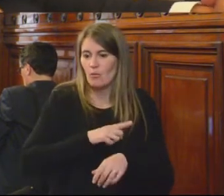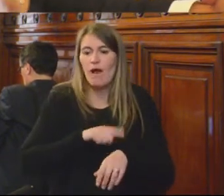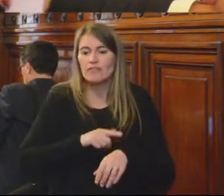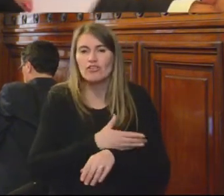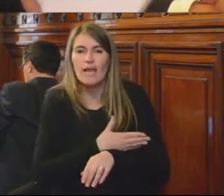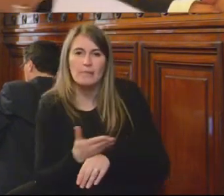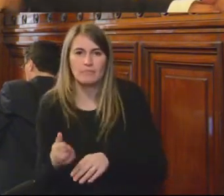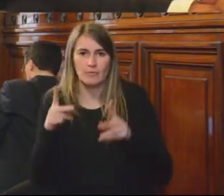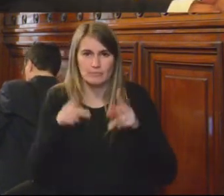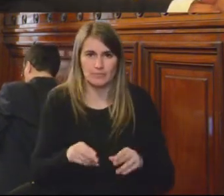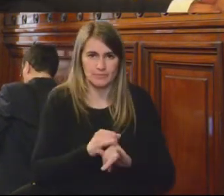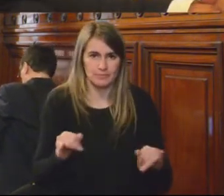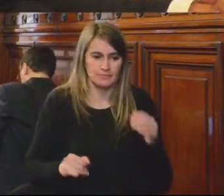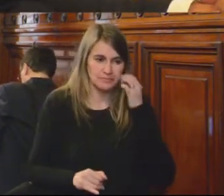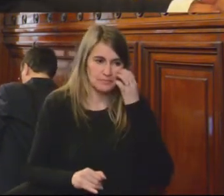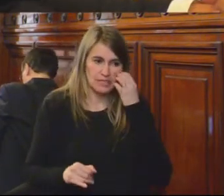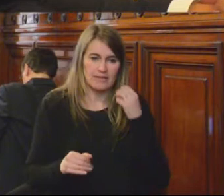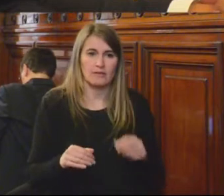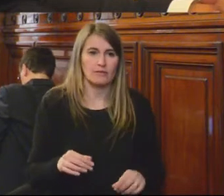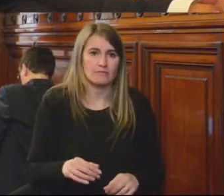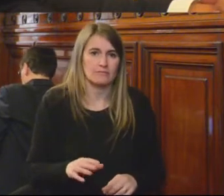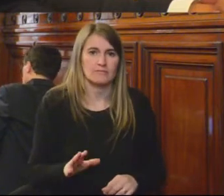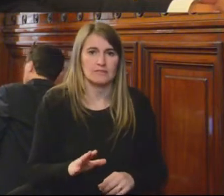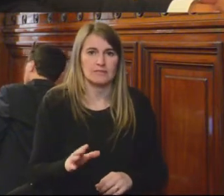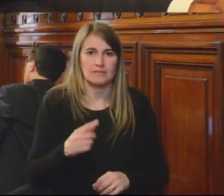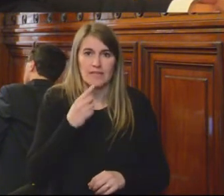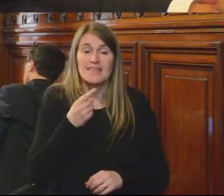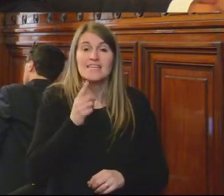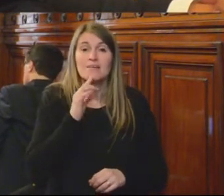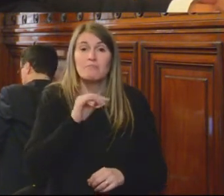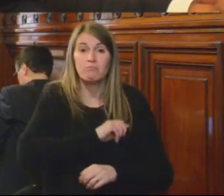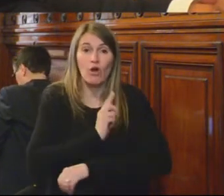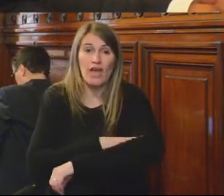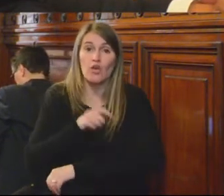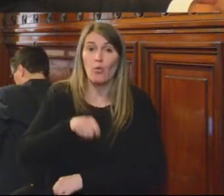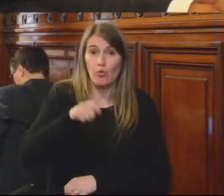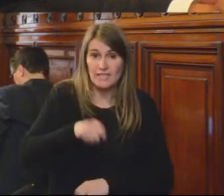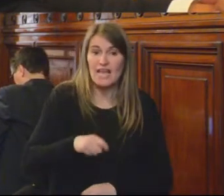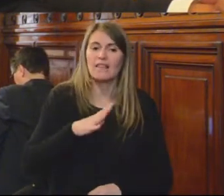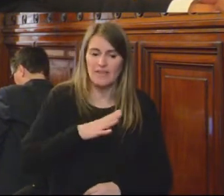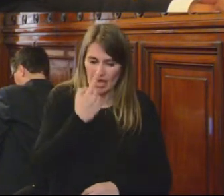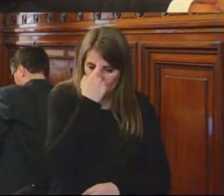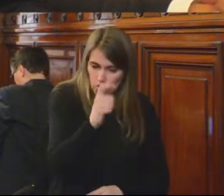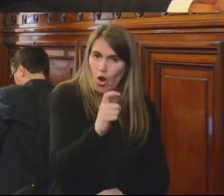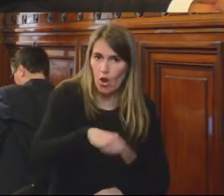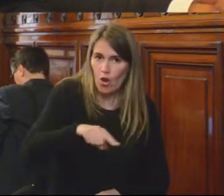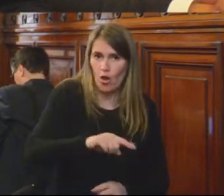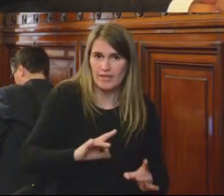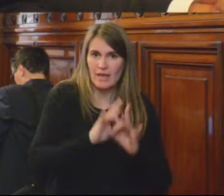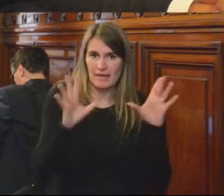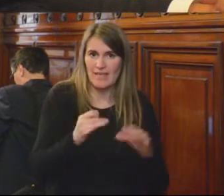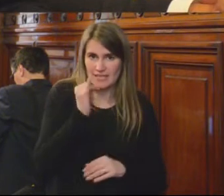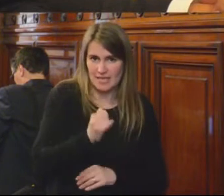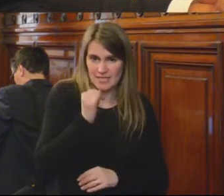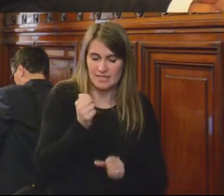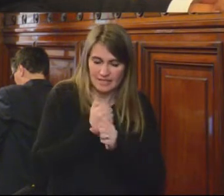funciones. Lo anteriormente expuesto refleja que el Poder Judicial goza de autonomía e independencia, que trabaja para